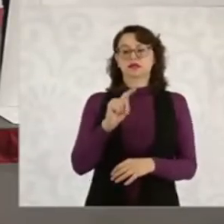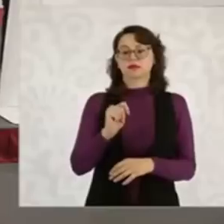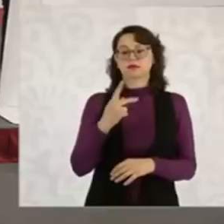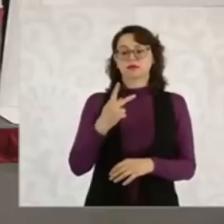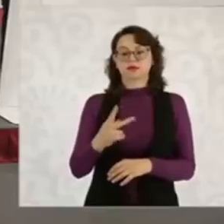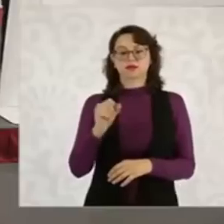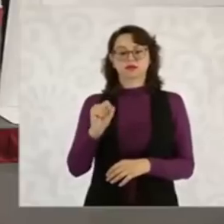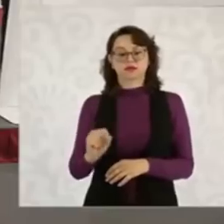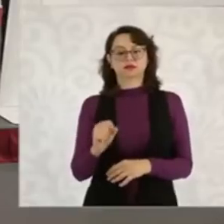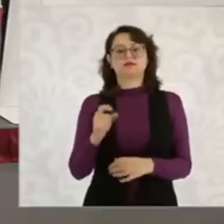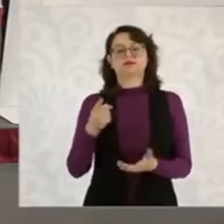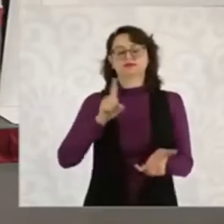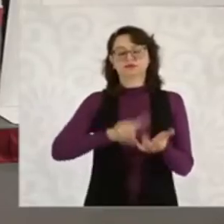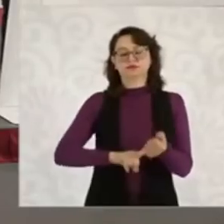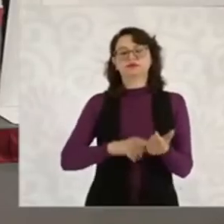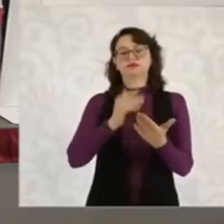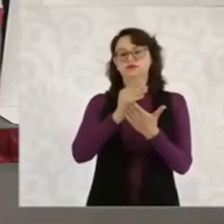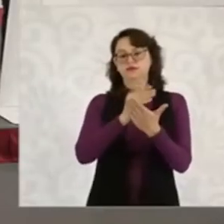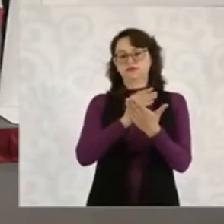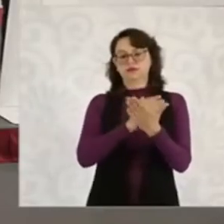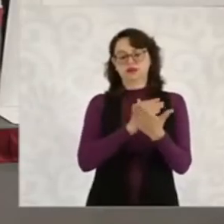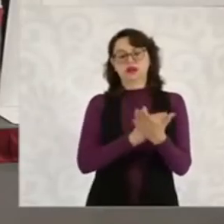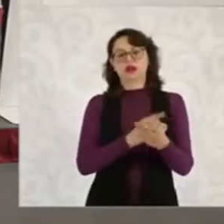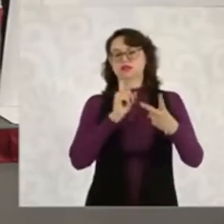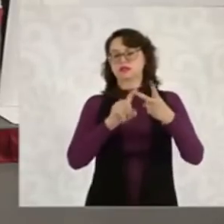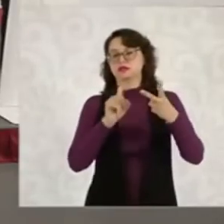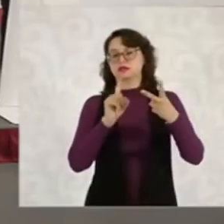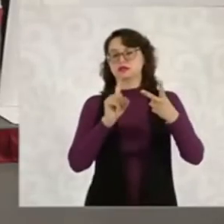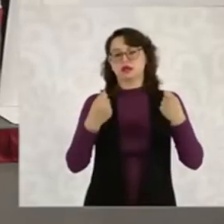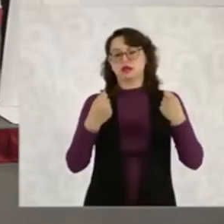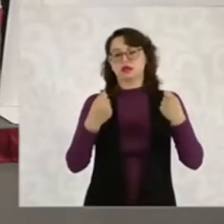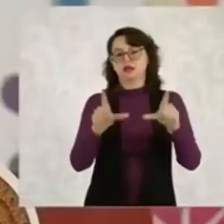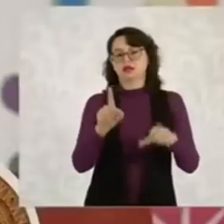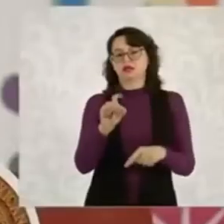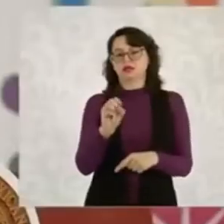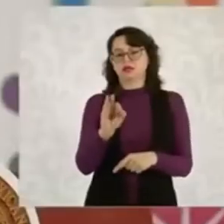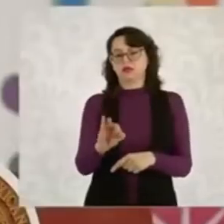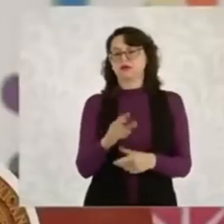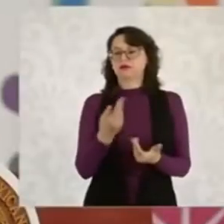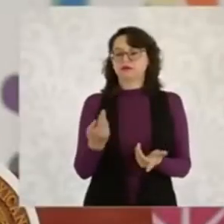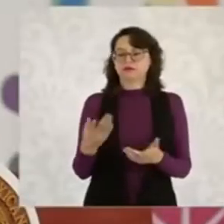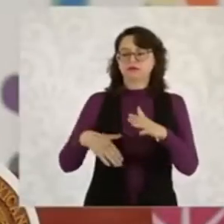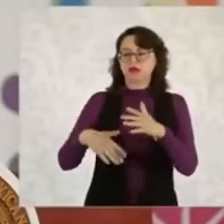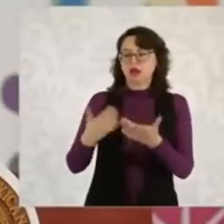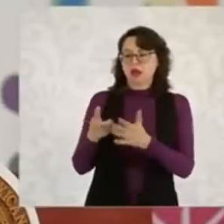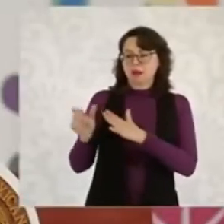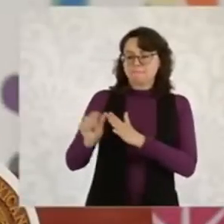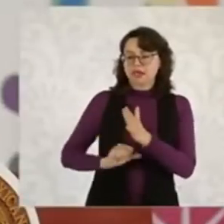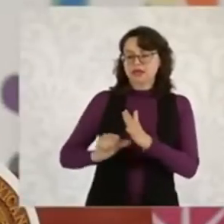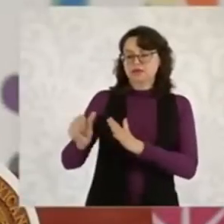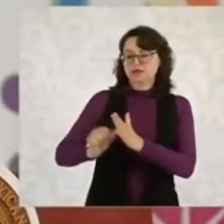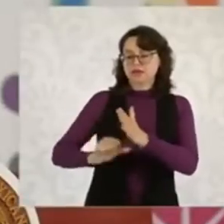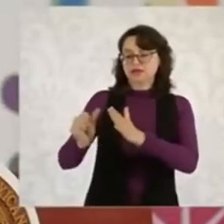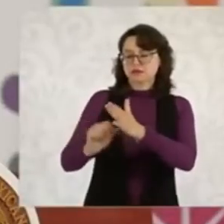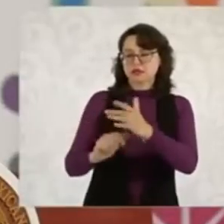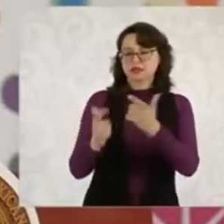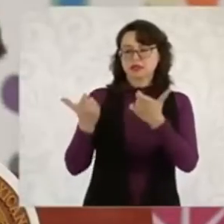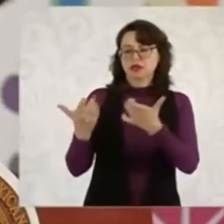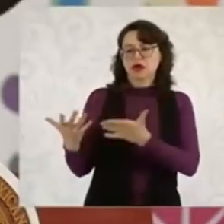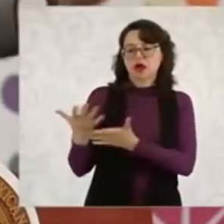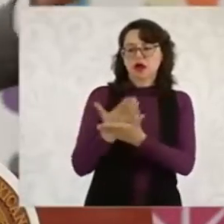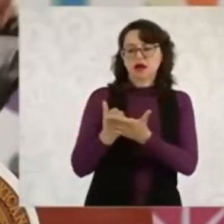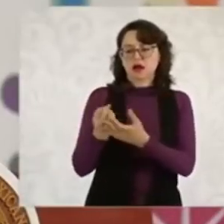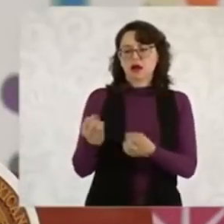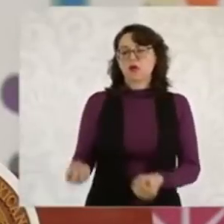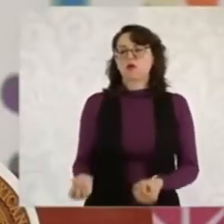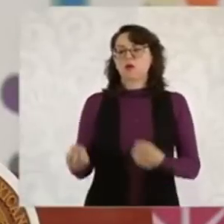las disposiciones generales, esto para calcular el ingreso neto mensual, que es justamente el criterio por el cual se distingue quién